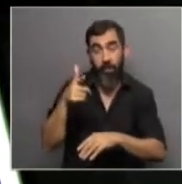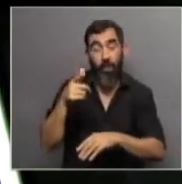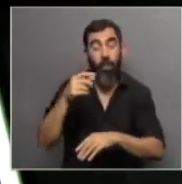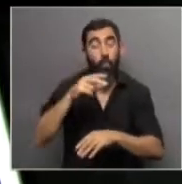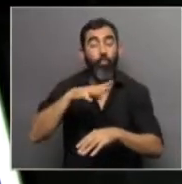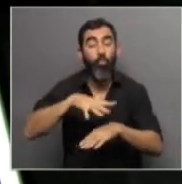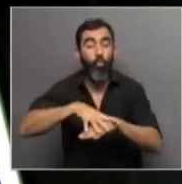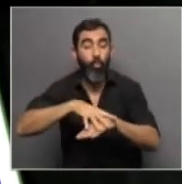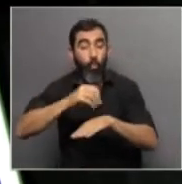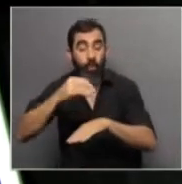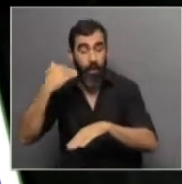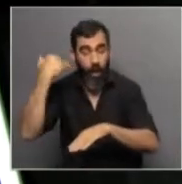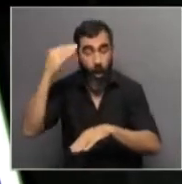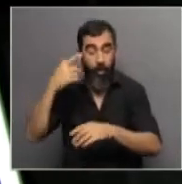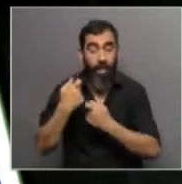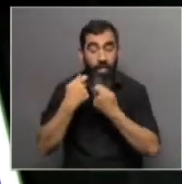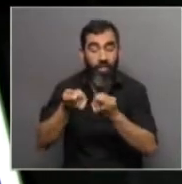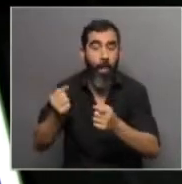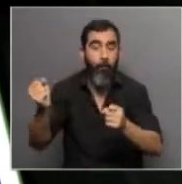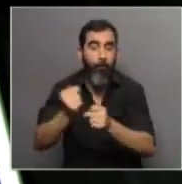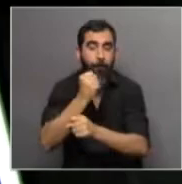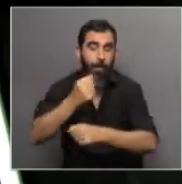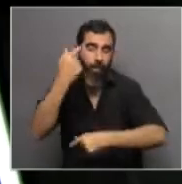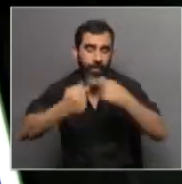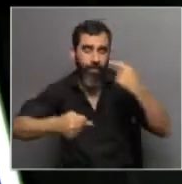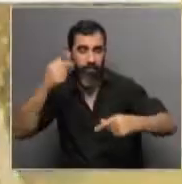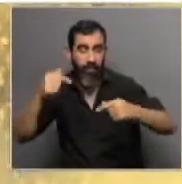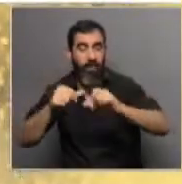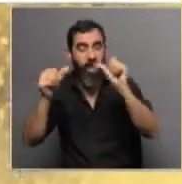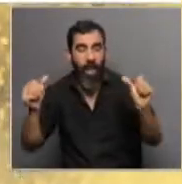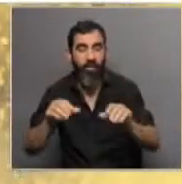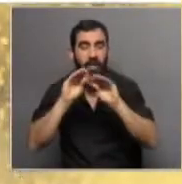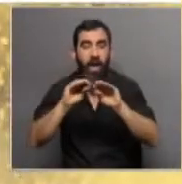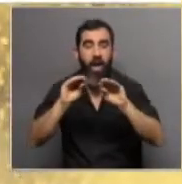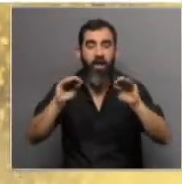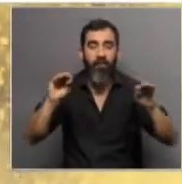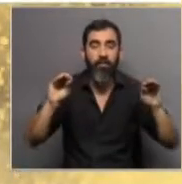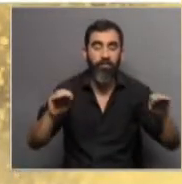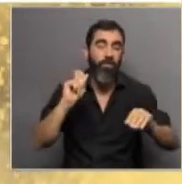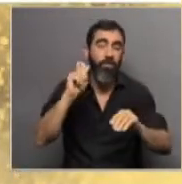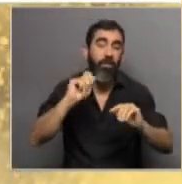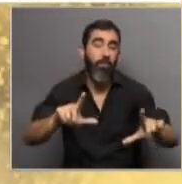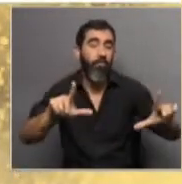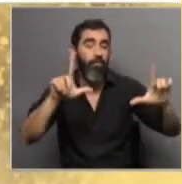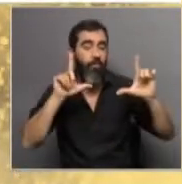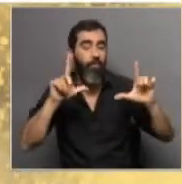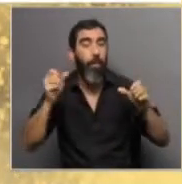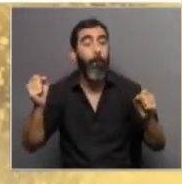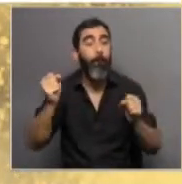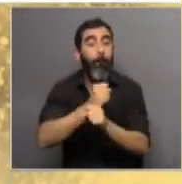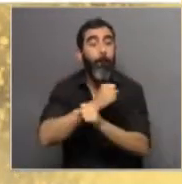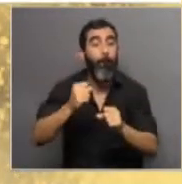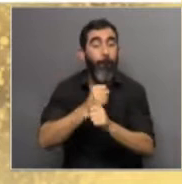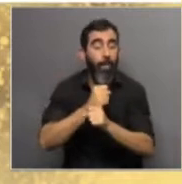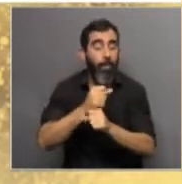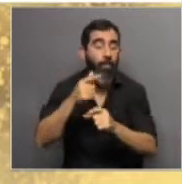las autoridades que entregan los distintos premios Nobel, están haciendo los anuncios, las nominaciones de quienes van a recibir en una ceremonia